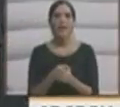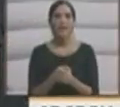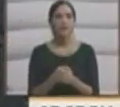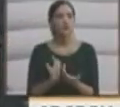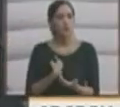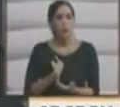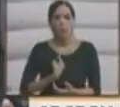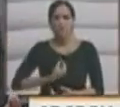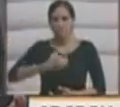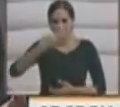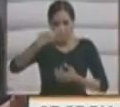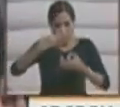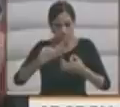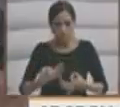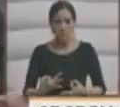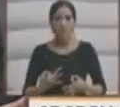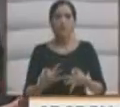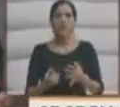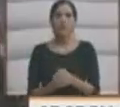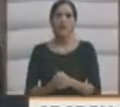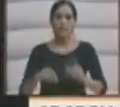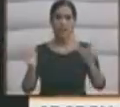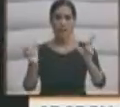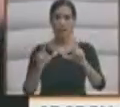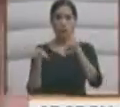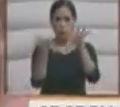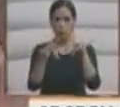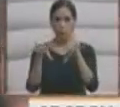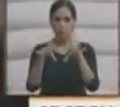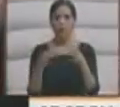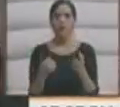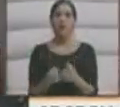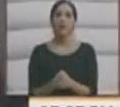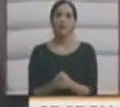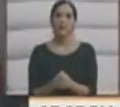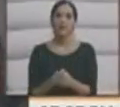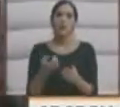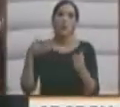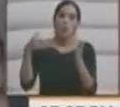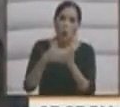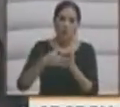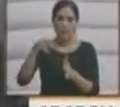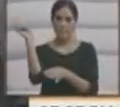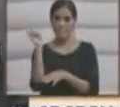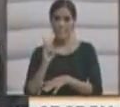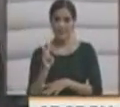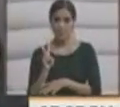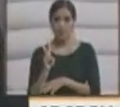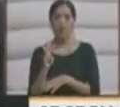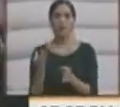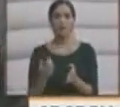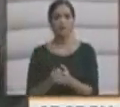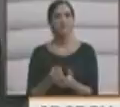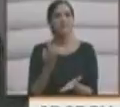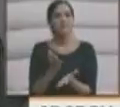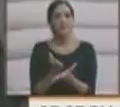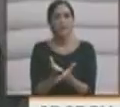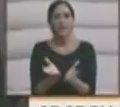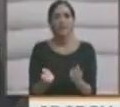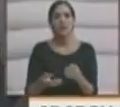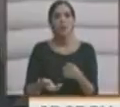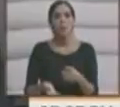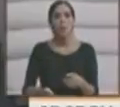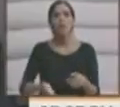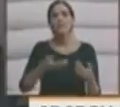duda, campaña mediática transnacional contra Venezuela, tomando casi como secuestrados